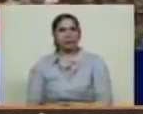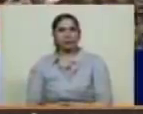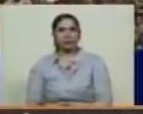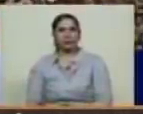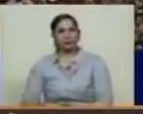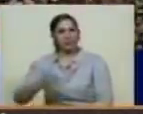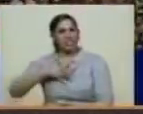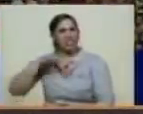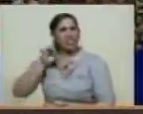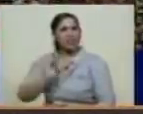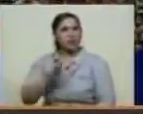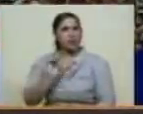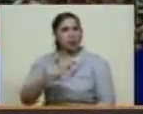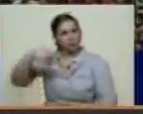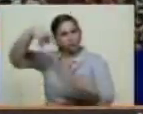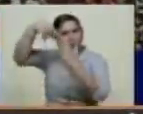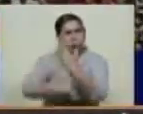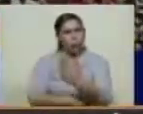Les duele profundamente